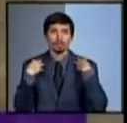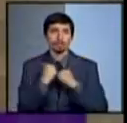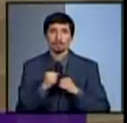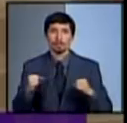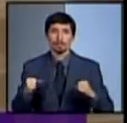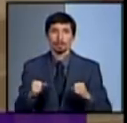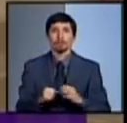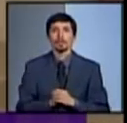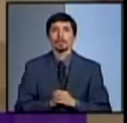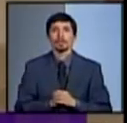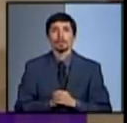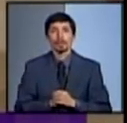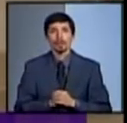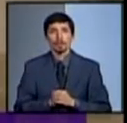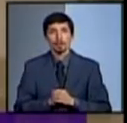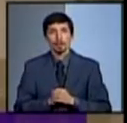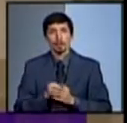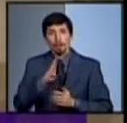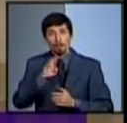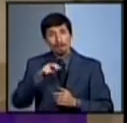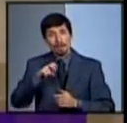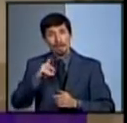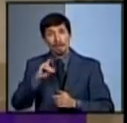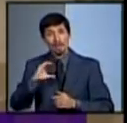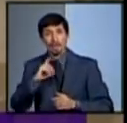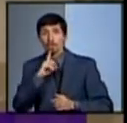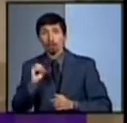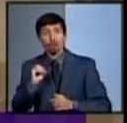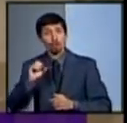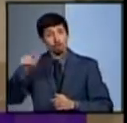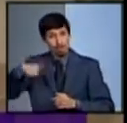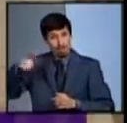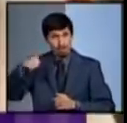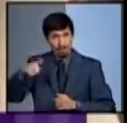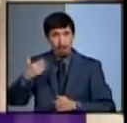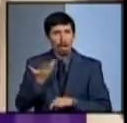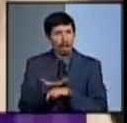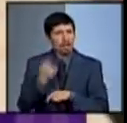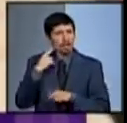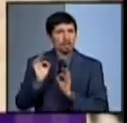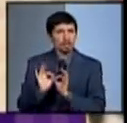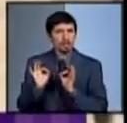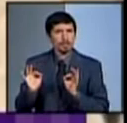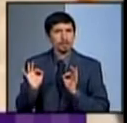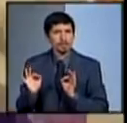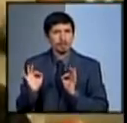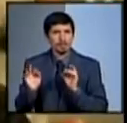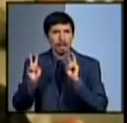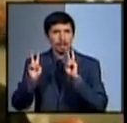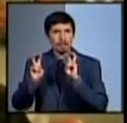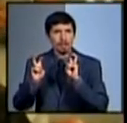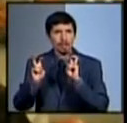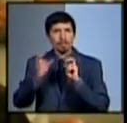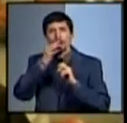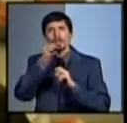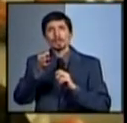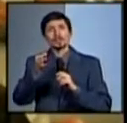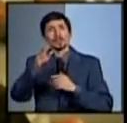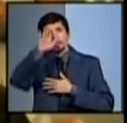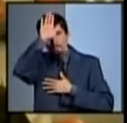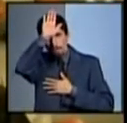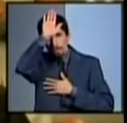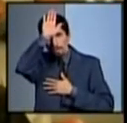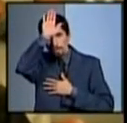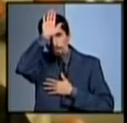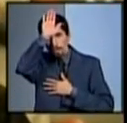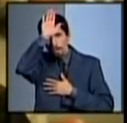Con Benedicto XVI pasó algo bien especial y yo lo escuchaba mucho. Uh-huh. El cuento de que él fue un Papa